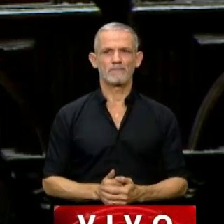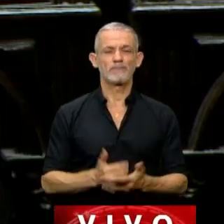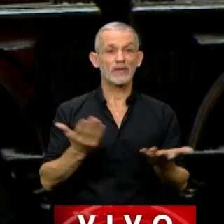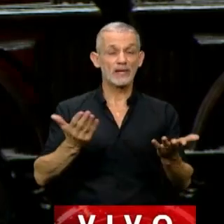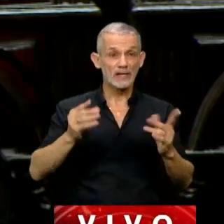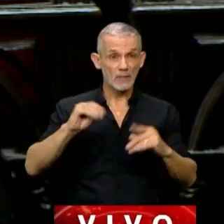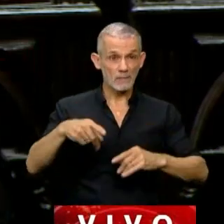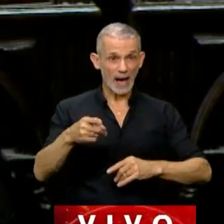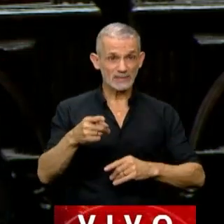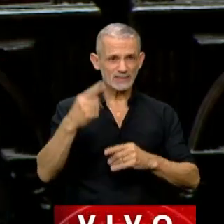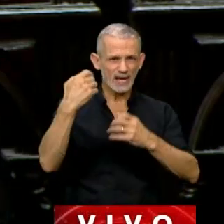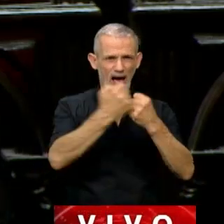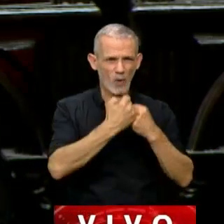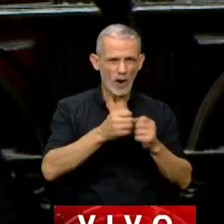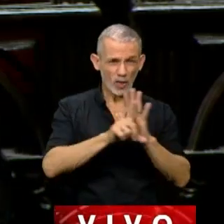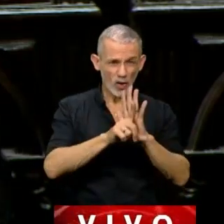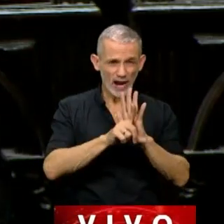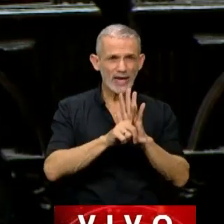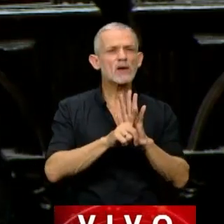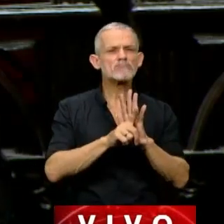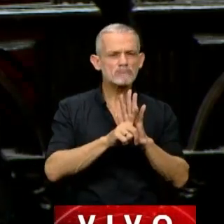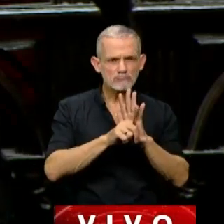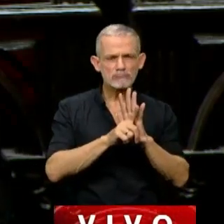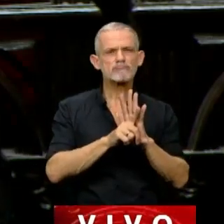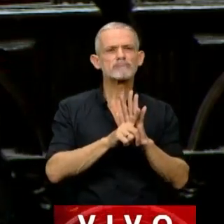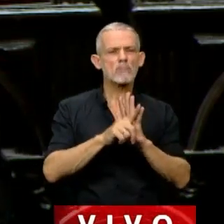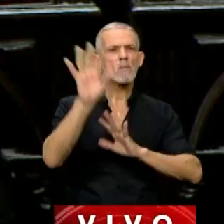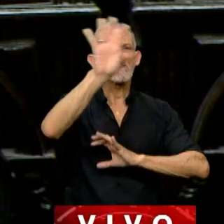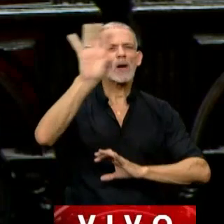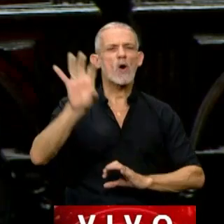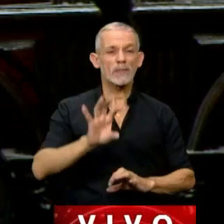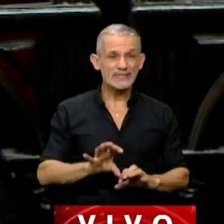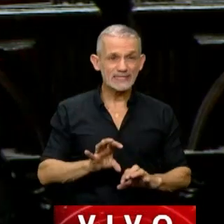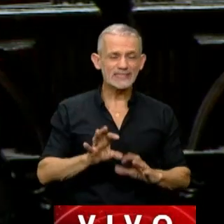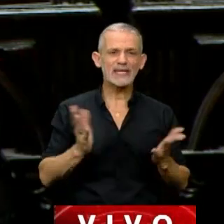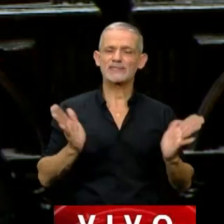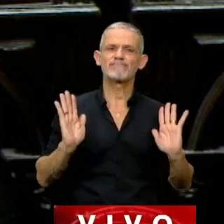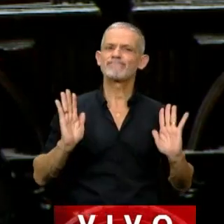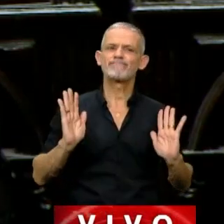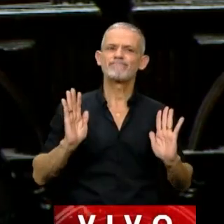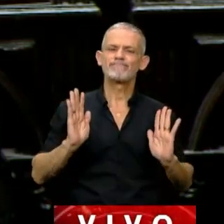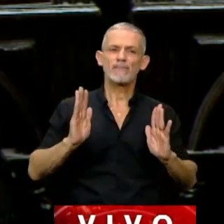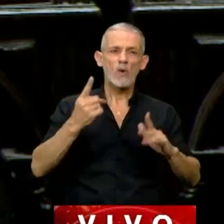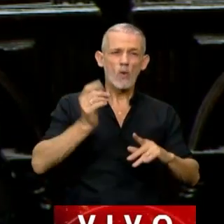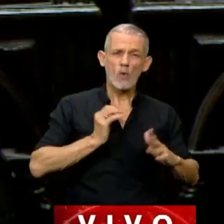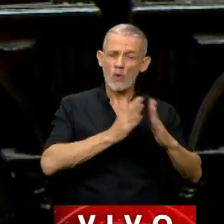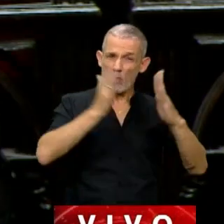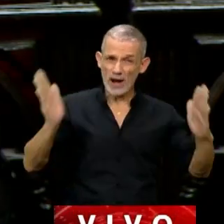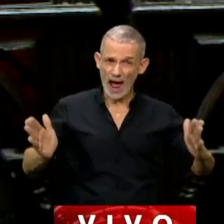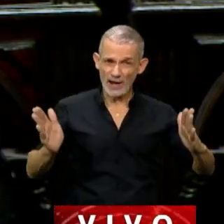además en el consenso se prevé que las provincias se abstendrán por un año